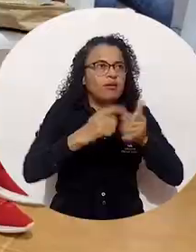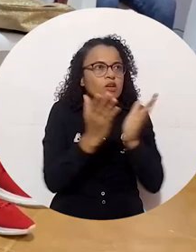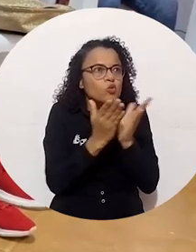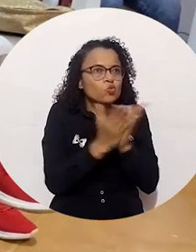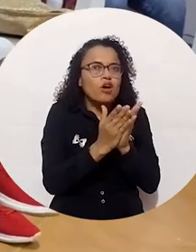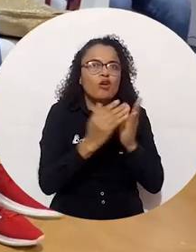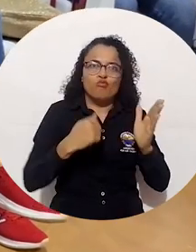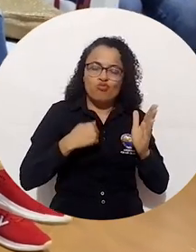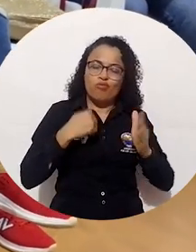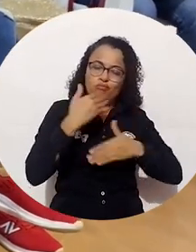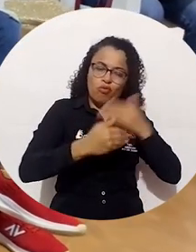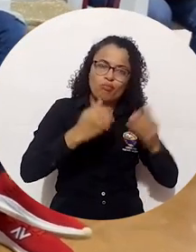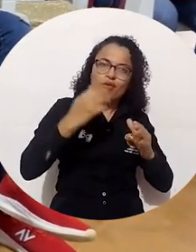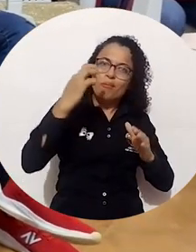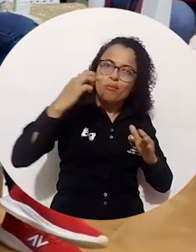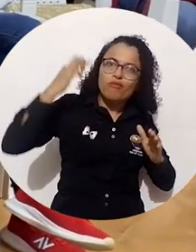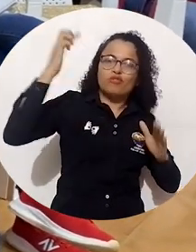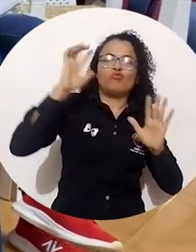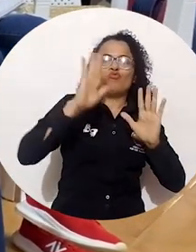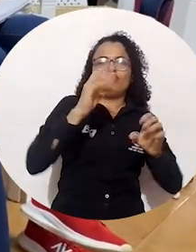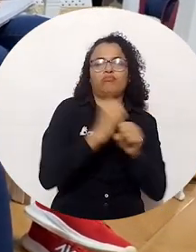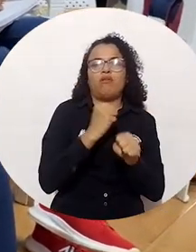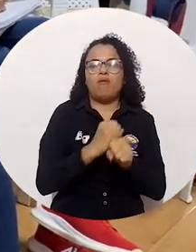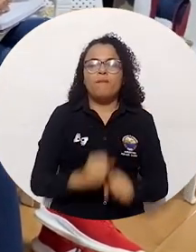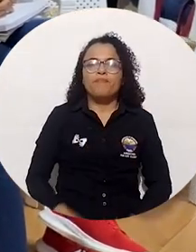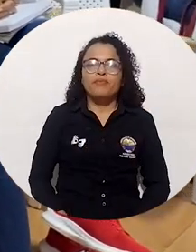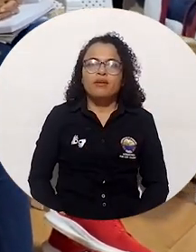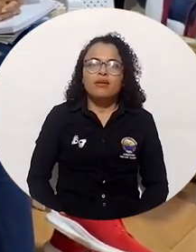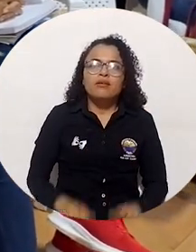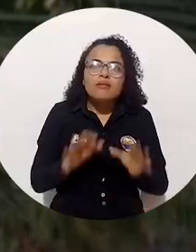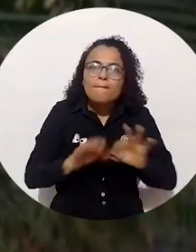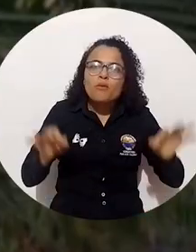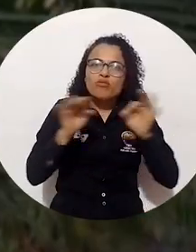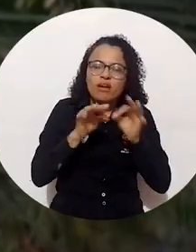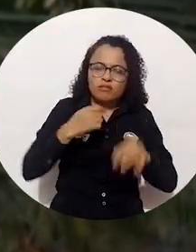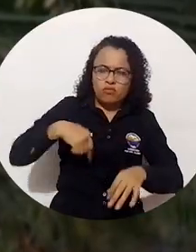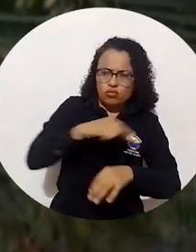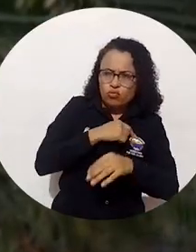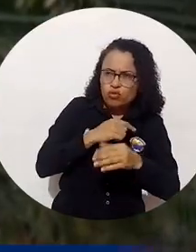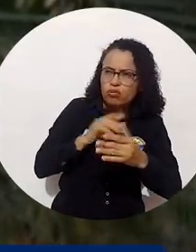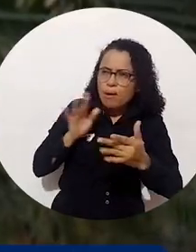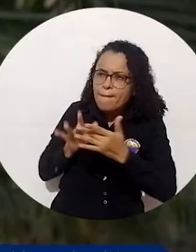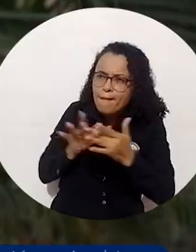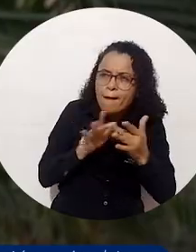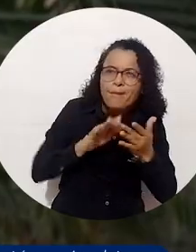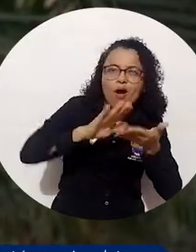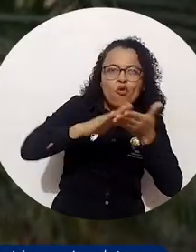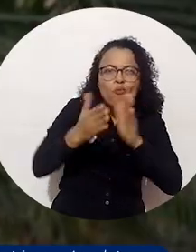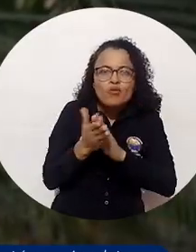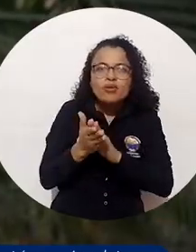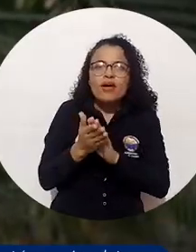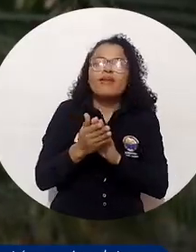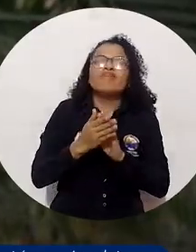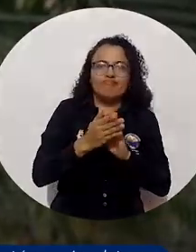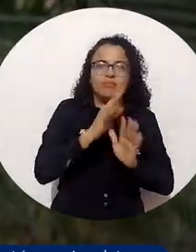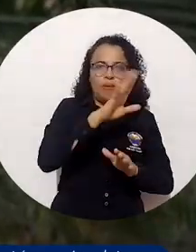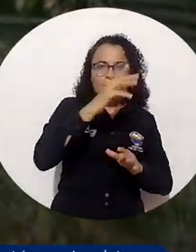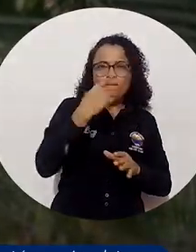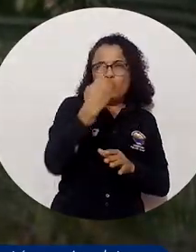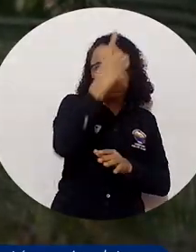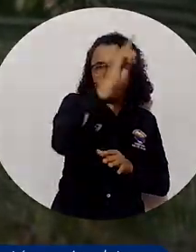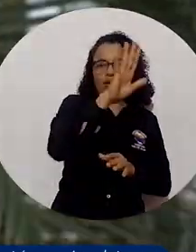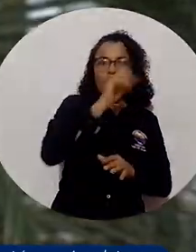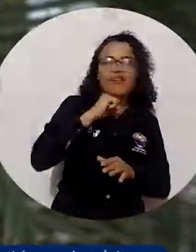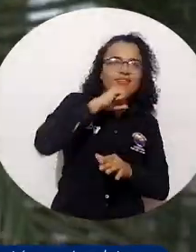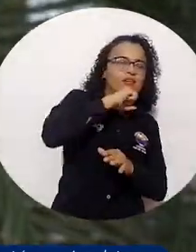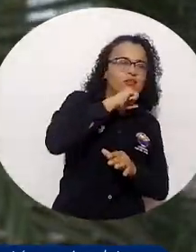tener una profesión. Mantener el contacto con la comunidad, afianzamos la política de nuestro rector y en el caso de Santa Ana,